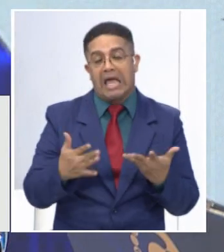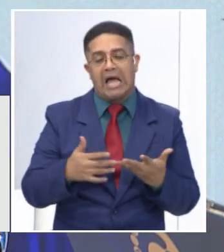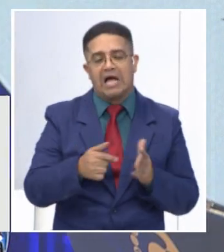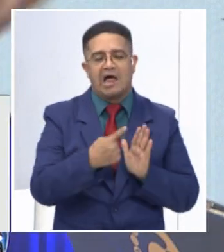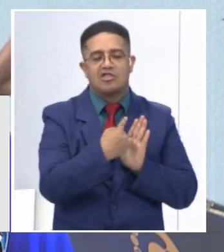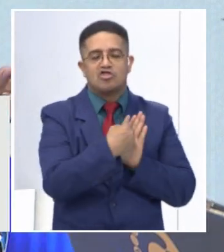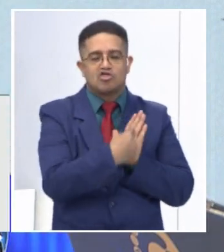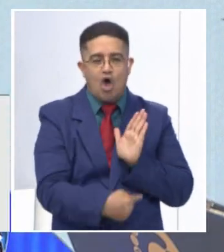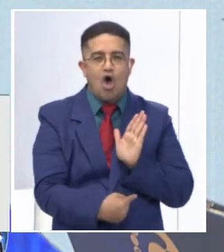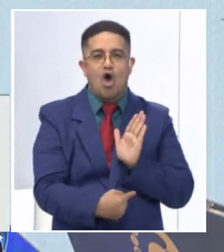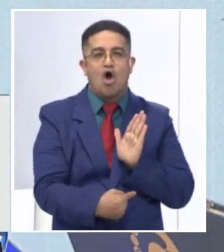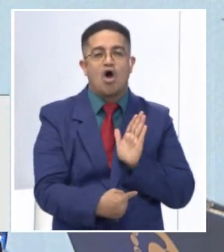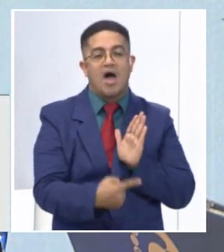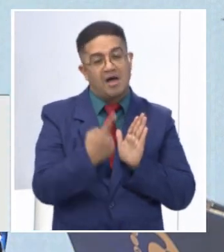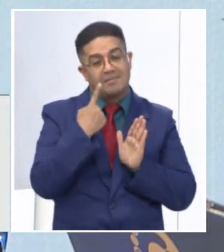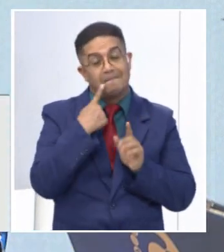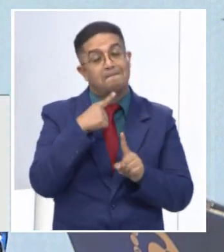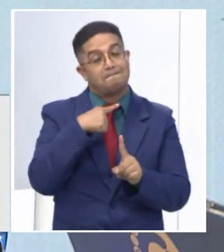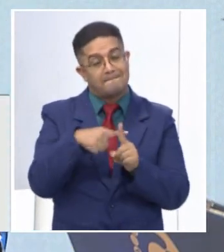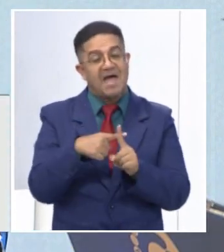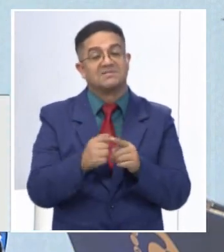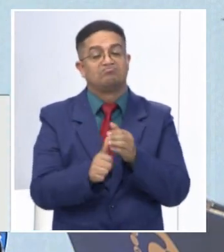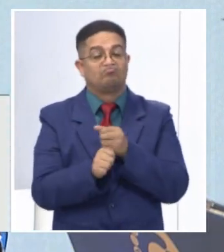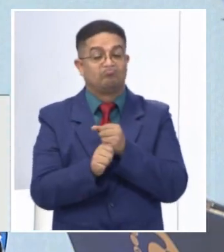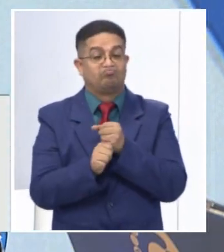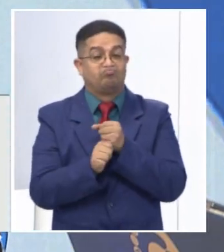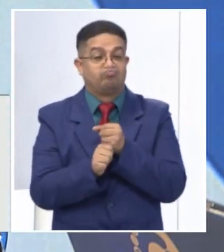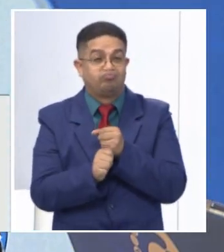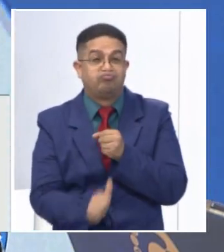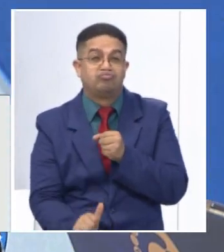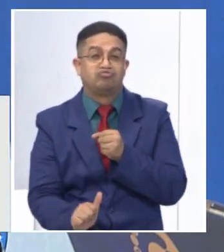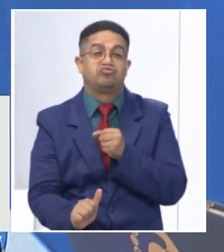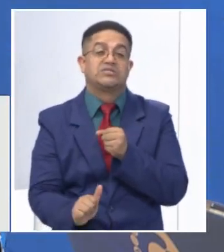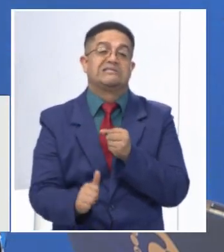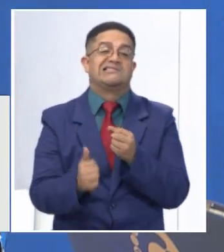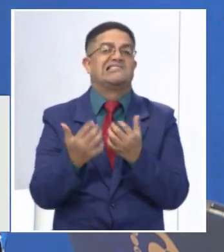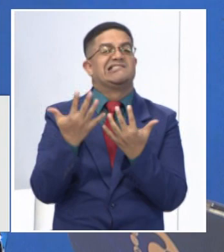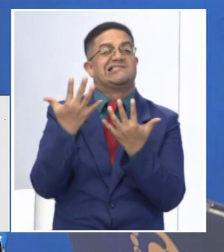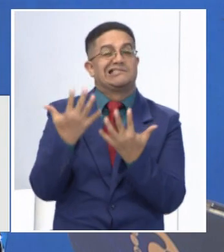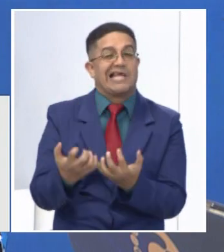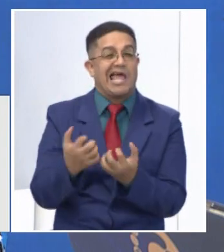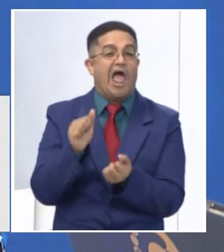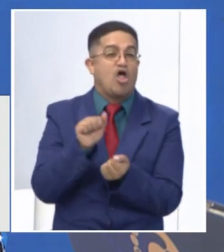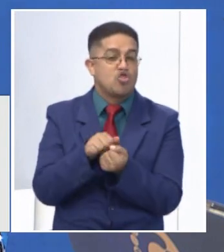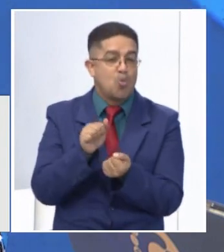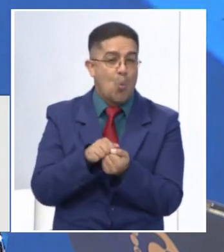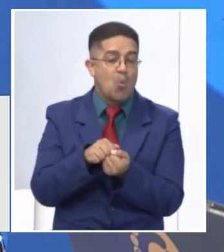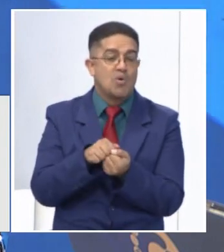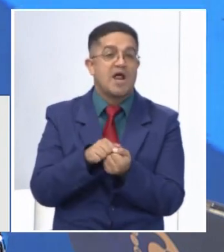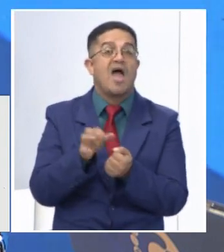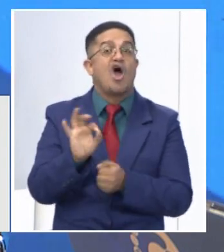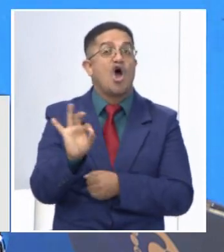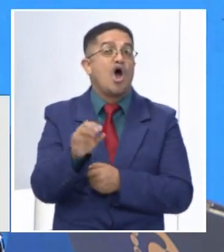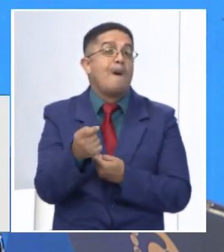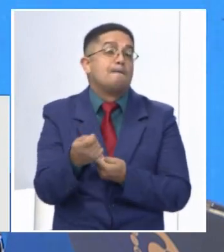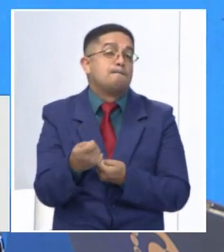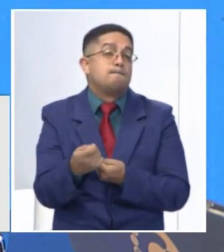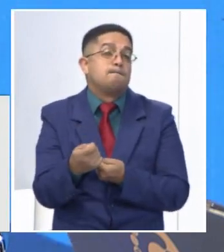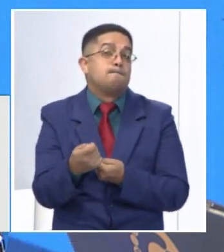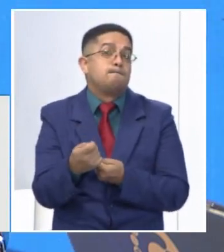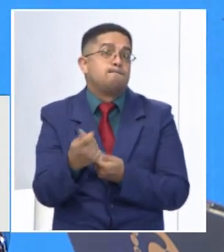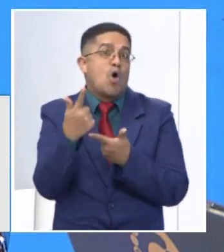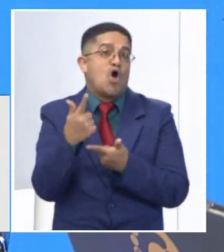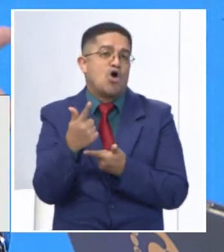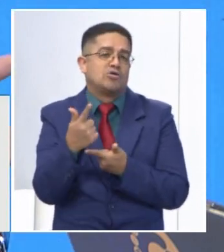fisura asociado a evacuaciones que sean muy grandes, que sean muy secas y que sean con una frecuencia muy